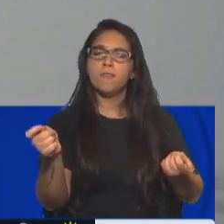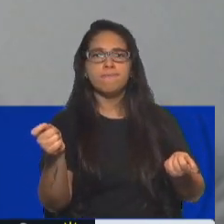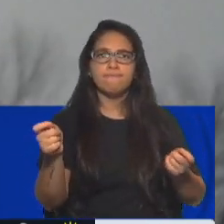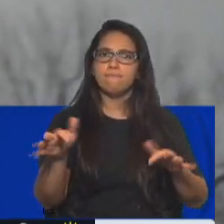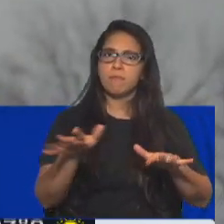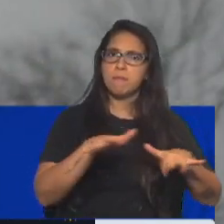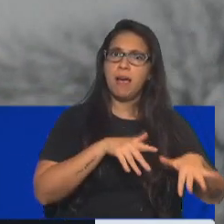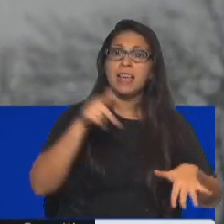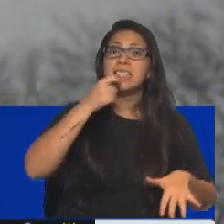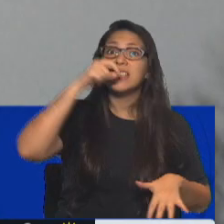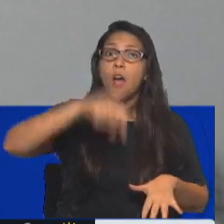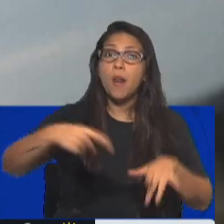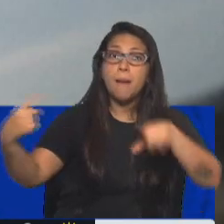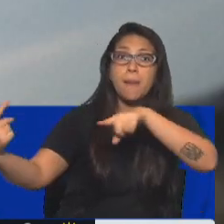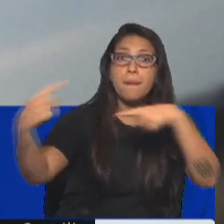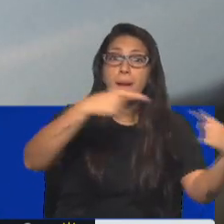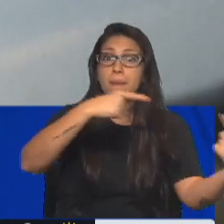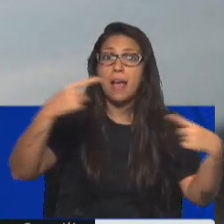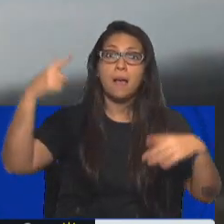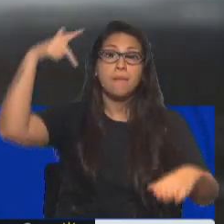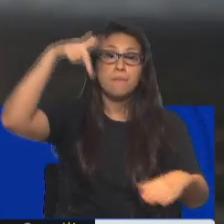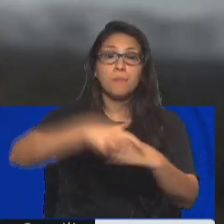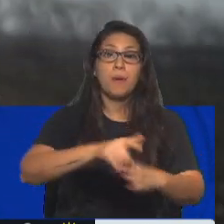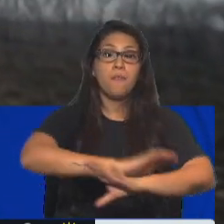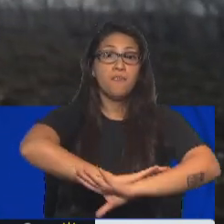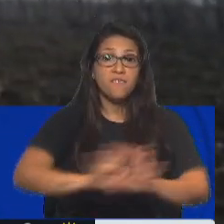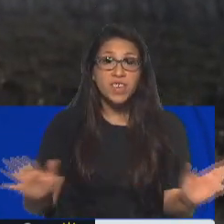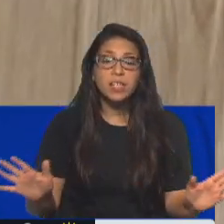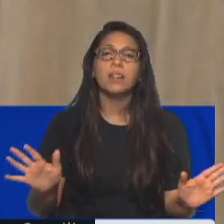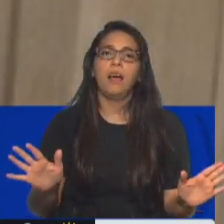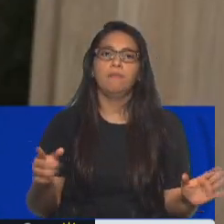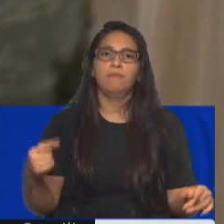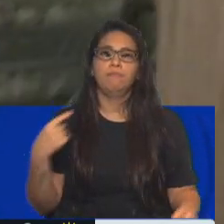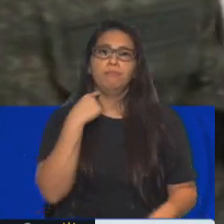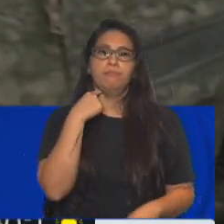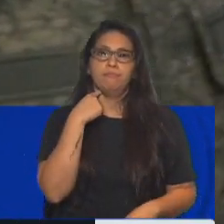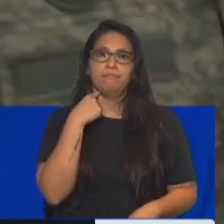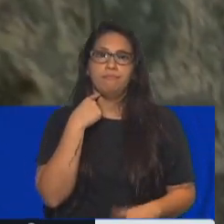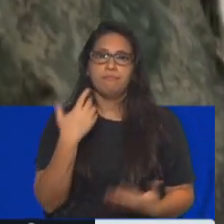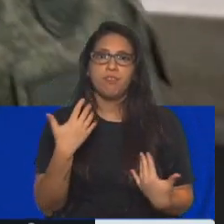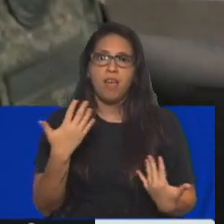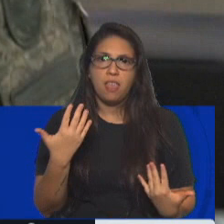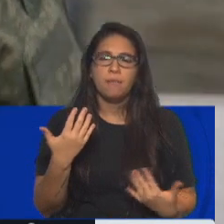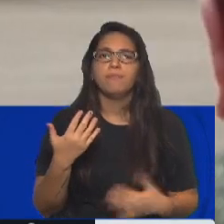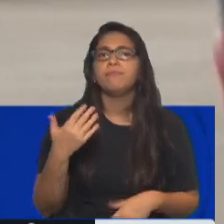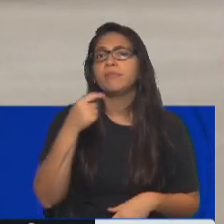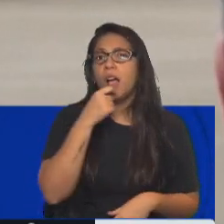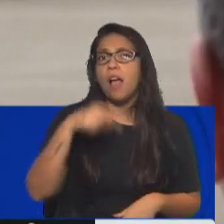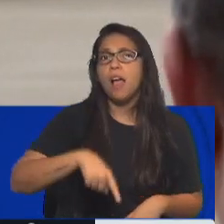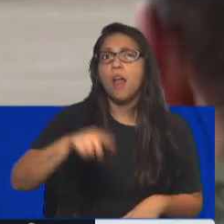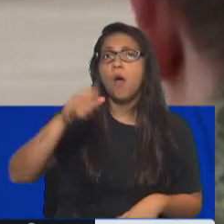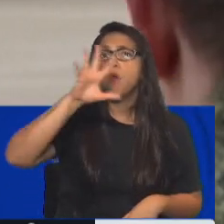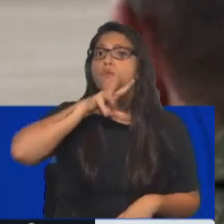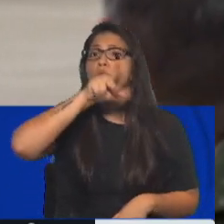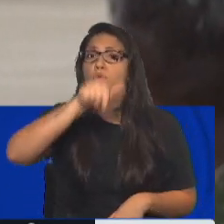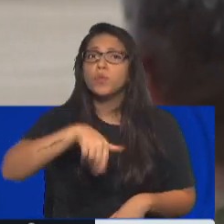Aceptar ahora un alto el fuego podría ser contraproducente en términos militares. Es difícil que ocurra antes de que las tropas rusas